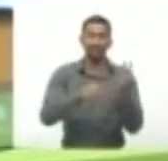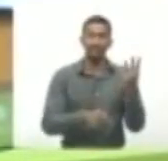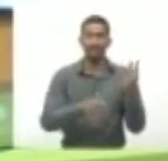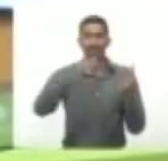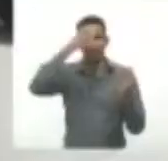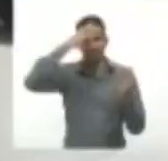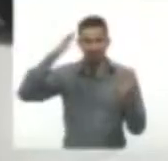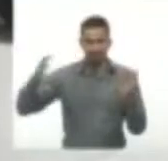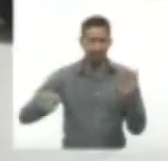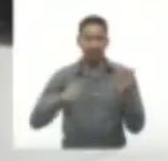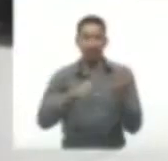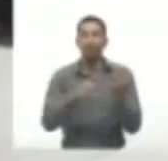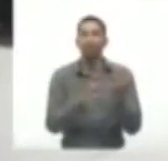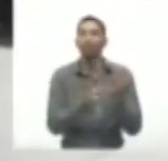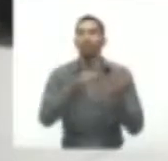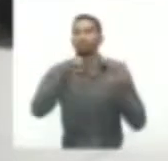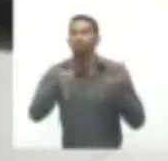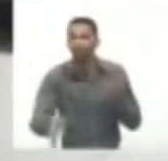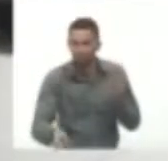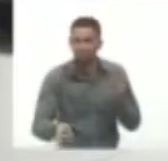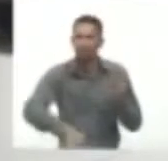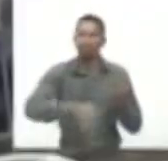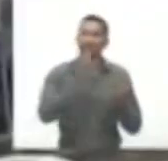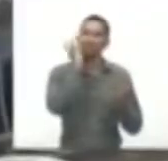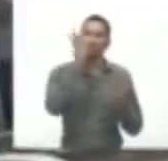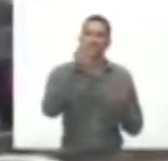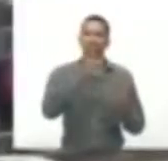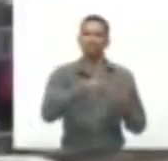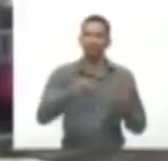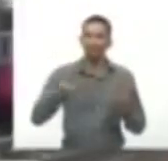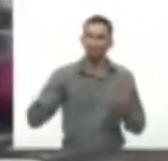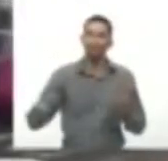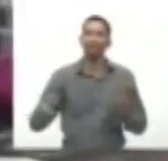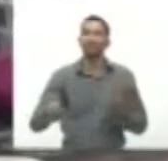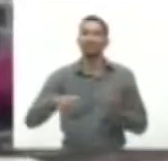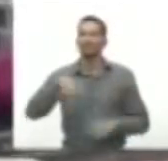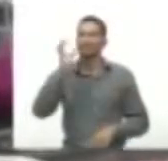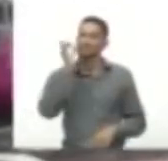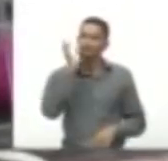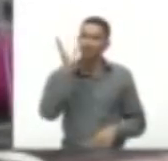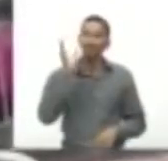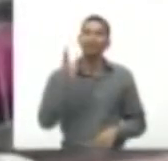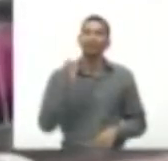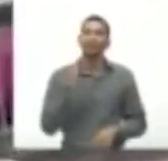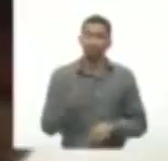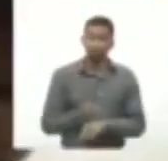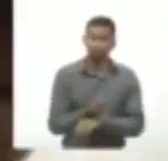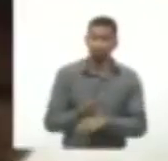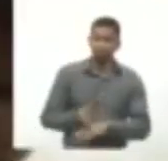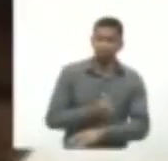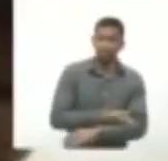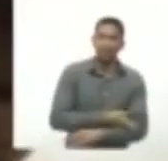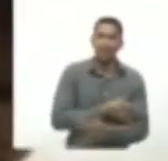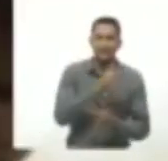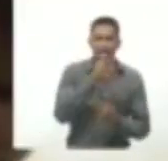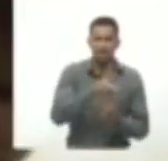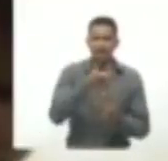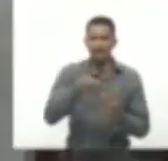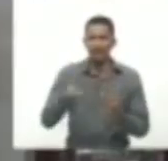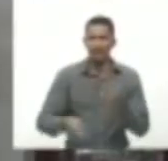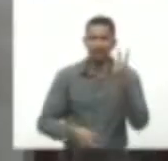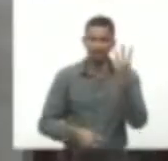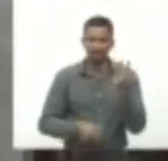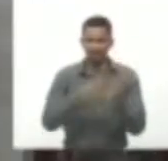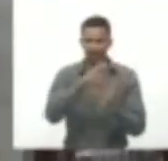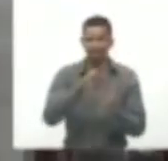fuego. Las muertes violentas no cesan en Cartagena y Bolívar. En las últimas horas, 3 hombres fueron asesinados con armas de fuego de manera selectiva